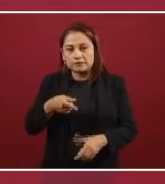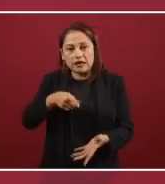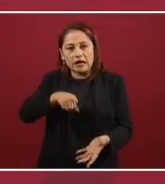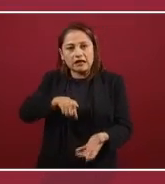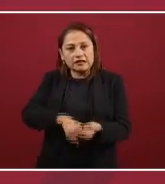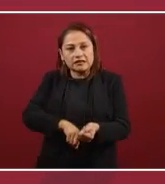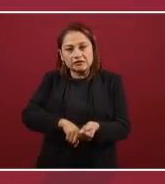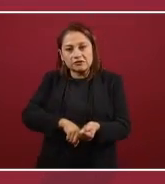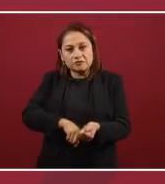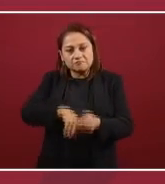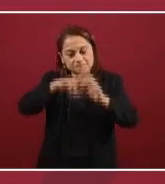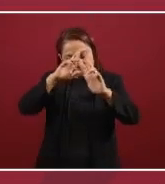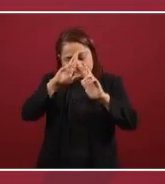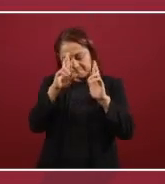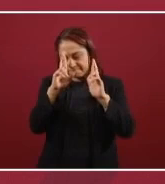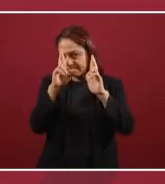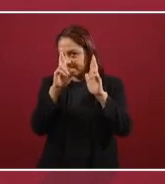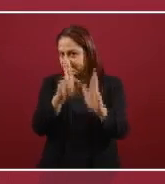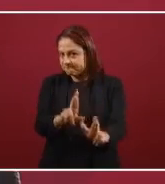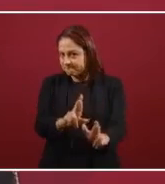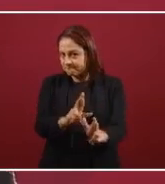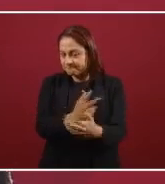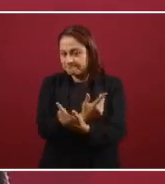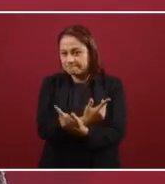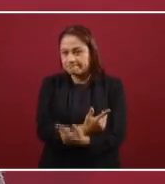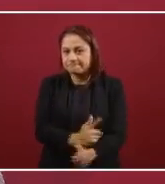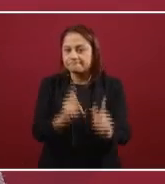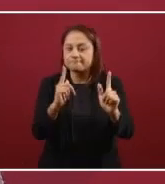libertad, escuelas que no